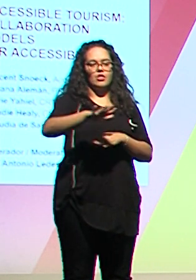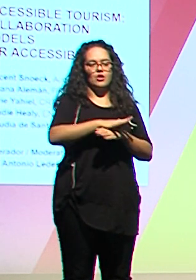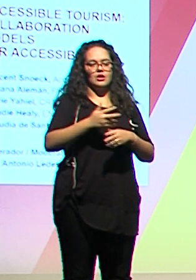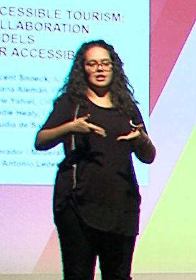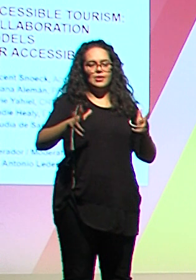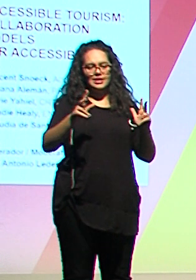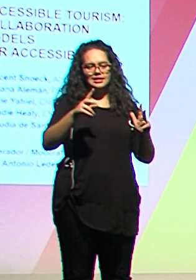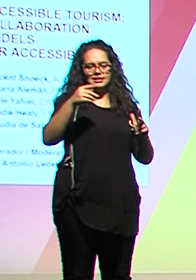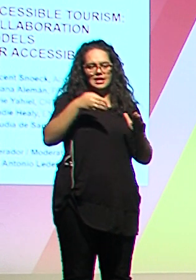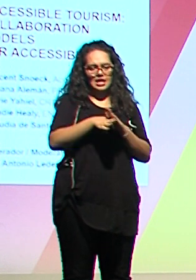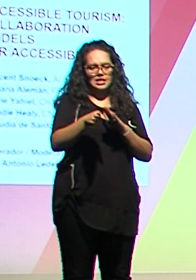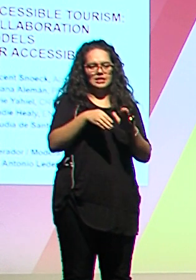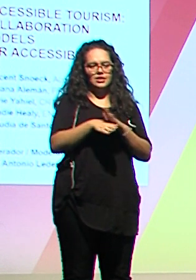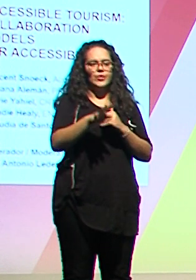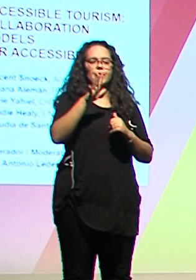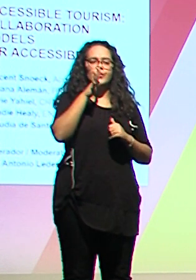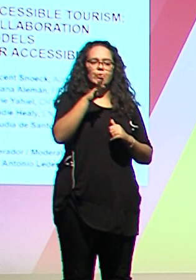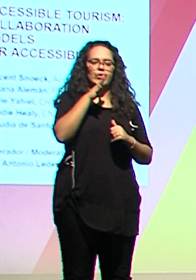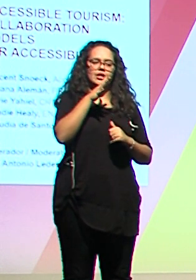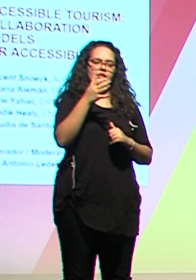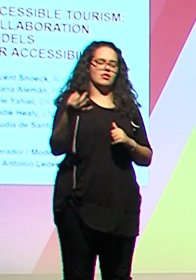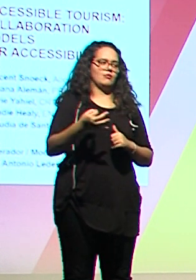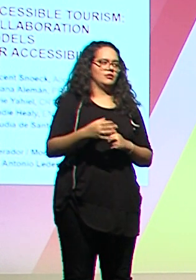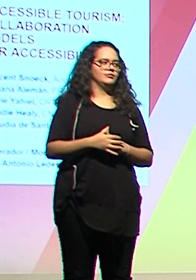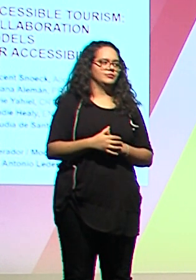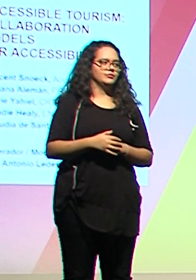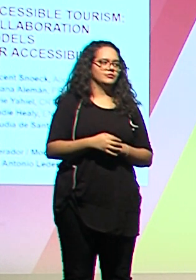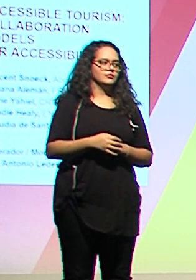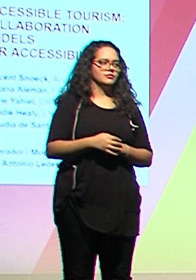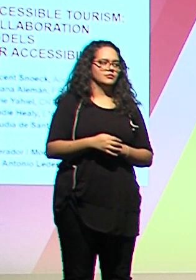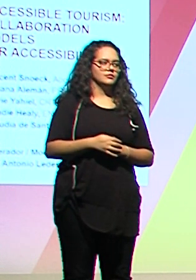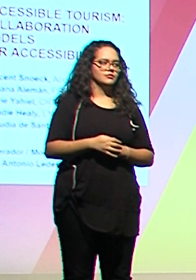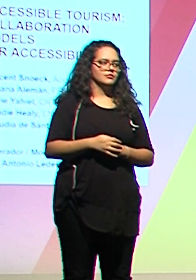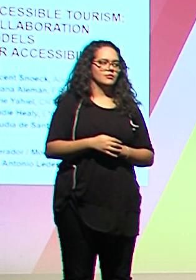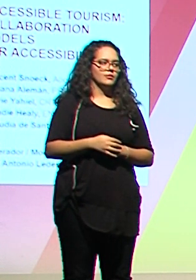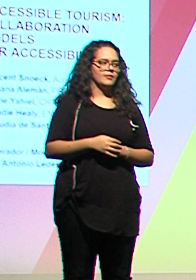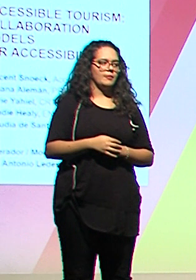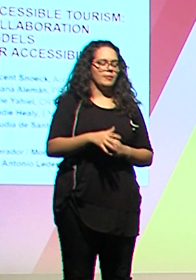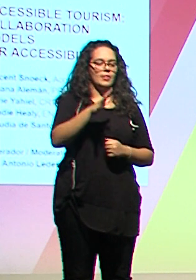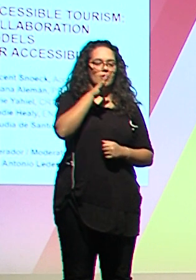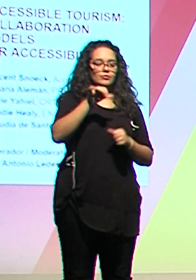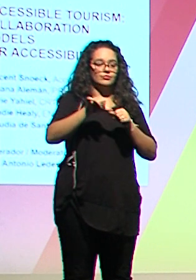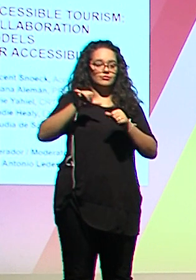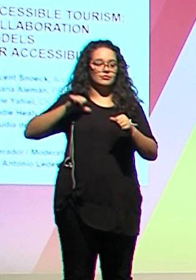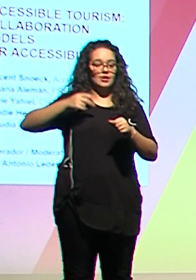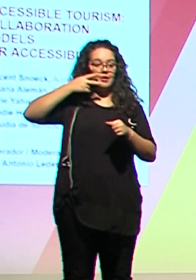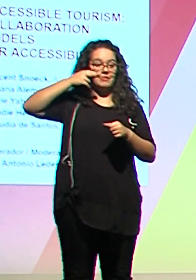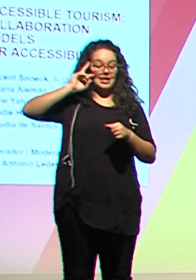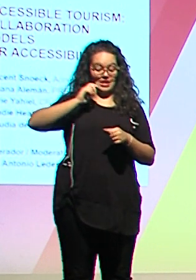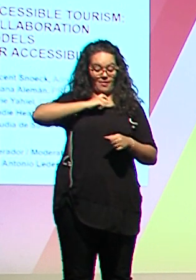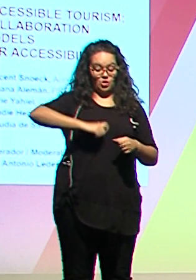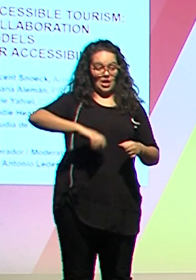accesible, por qué tienen que ser así, porque en base a la experiencia